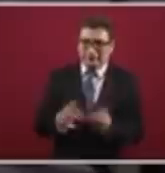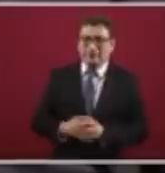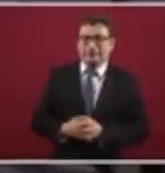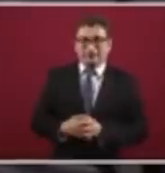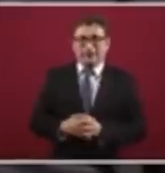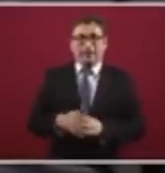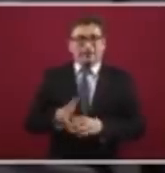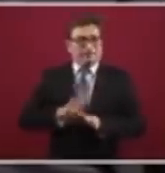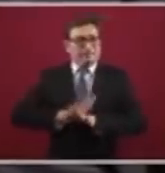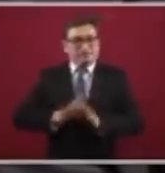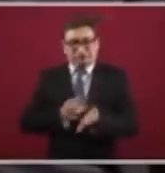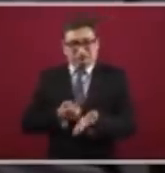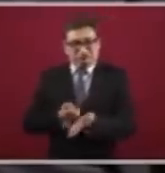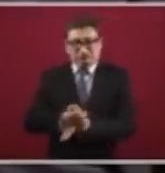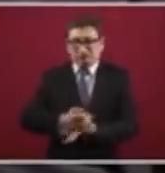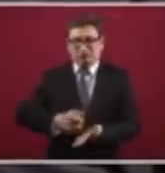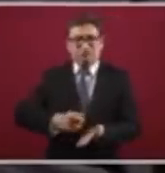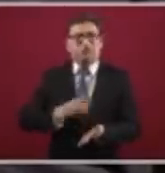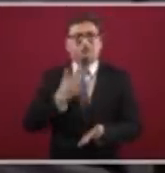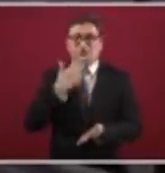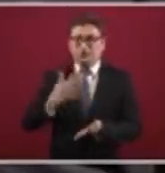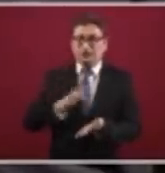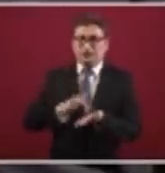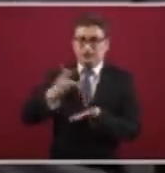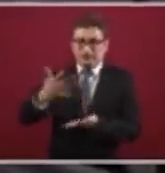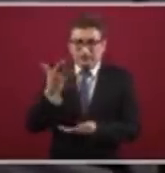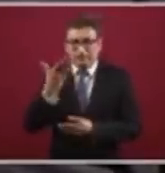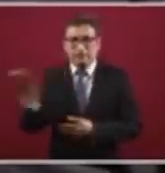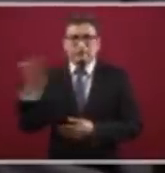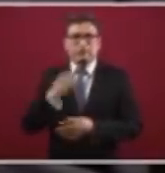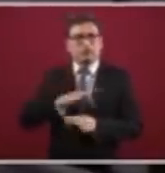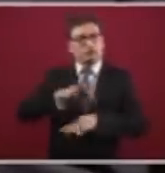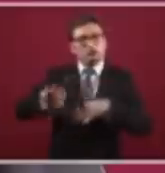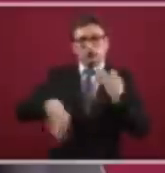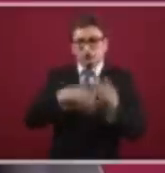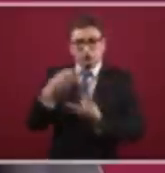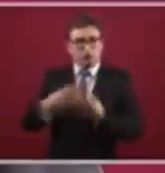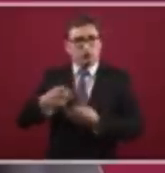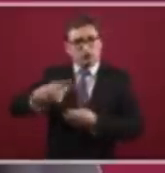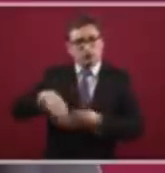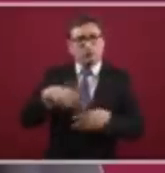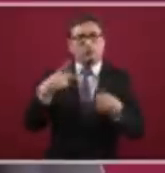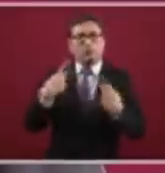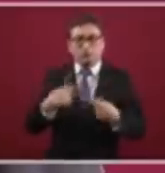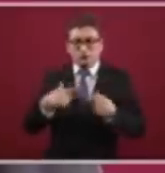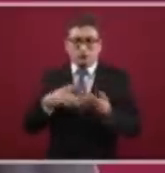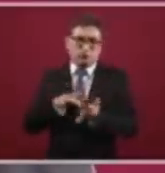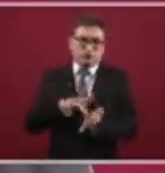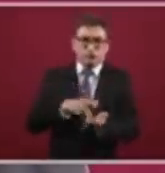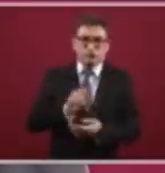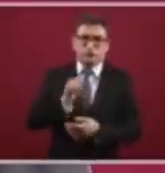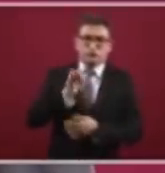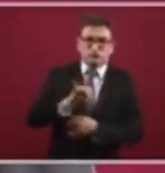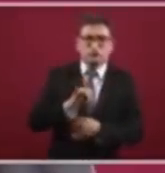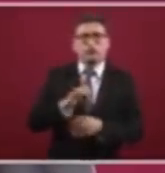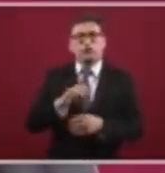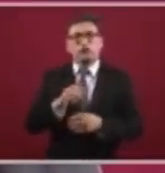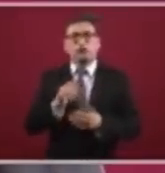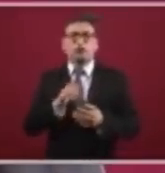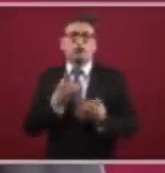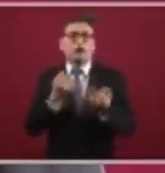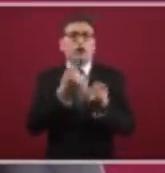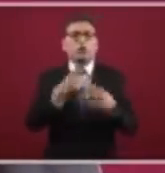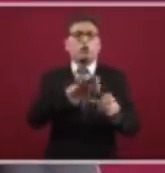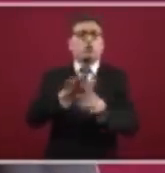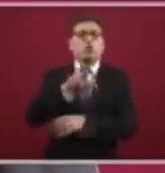aprobaron agradecer a los legisladores a todos los que votaron a favor y los que votaron en contra porque ya